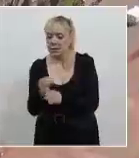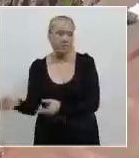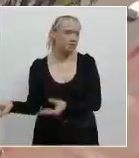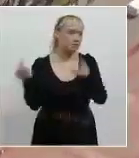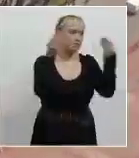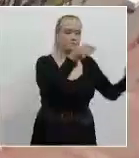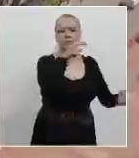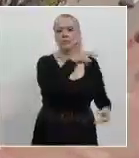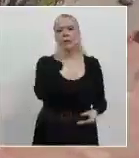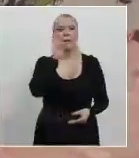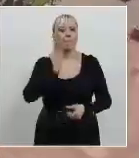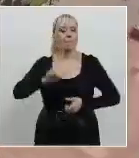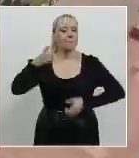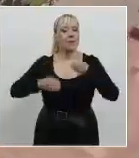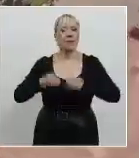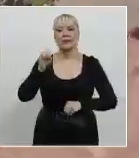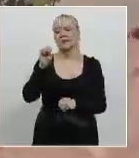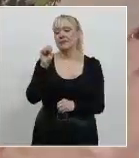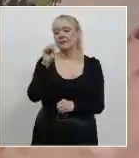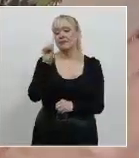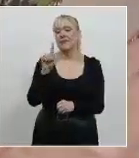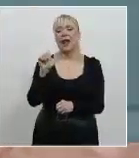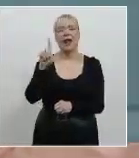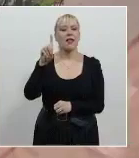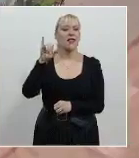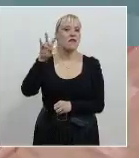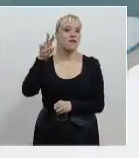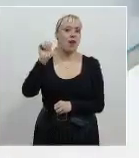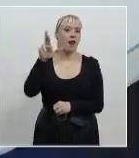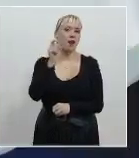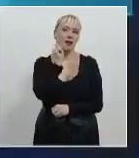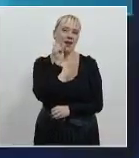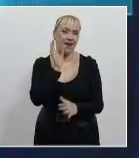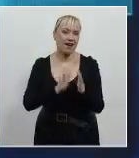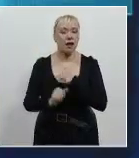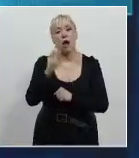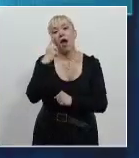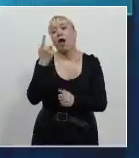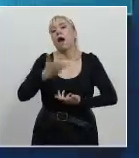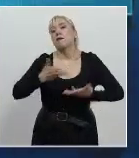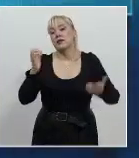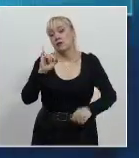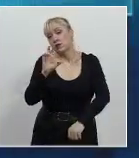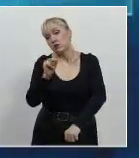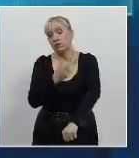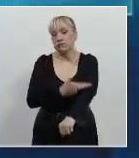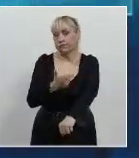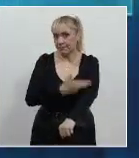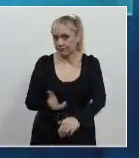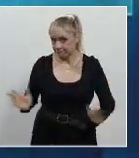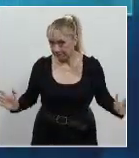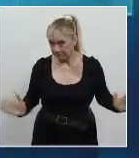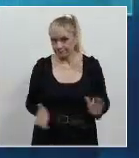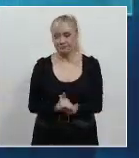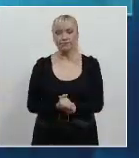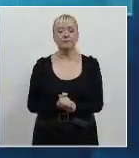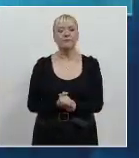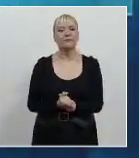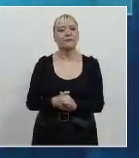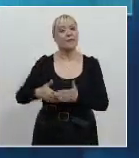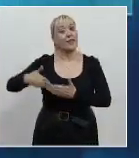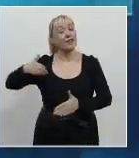quien determinará si admite a trámite el recurso. Antes de despedirnos, lo invitamos